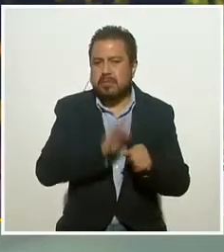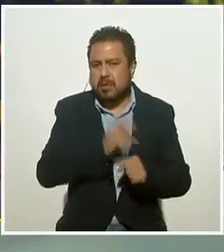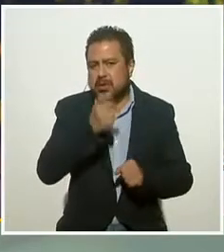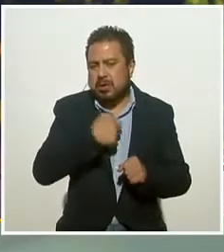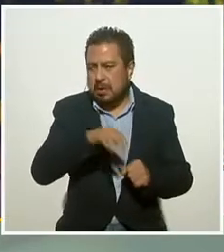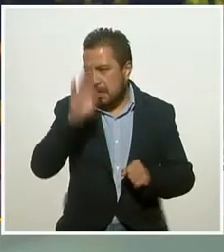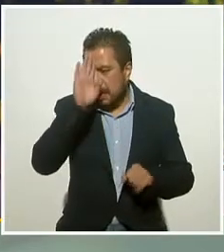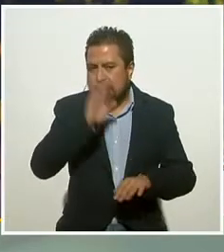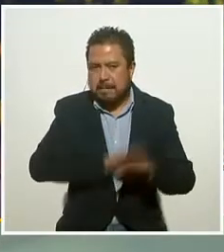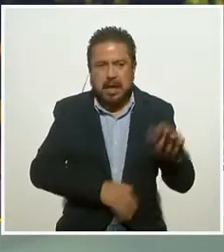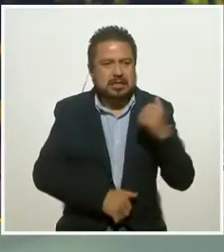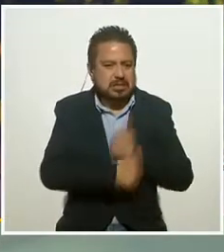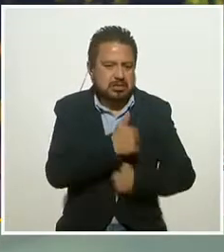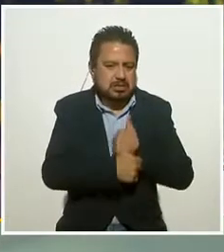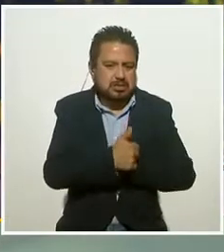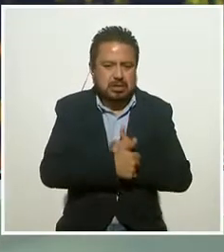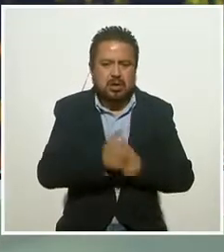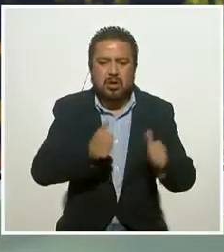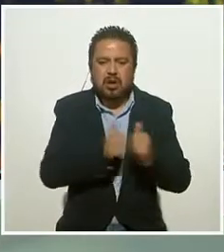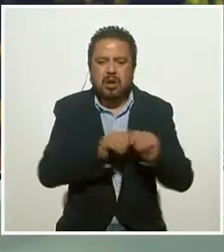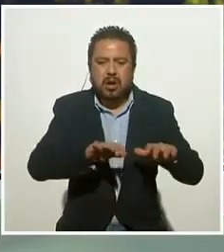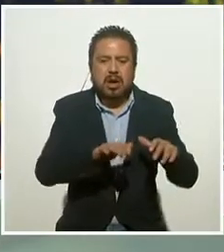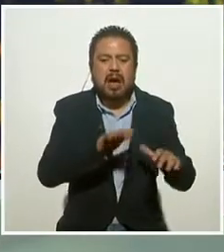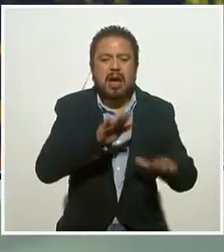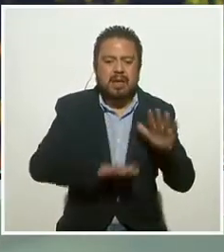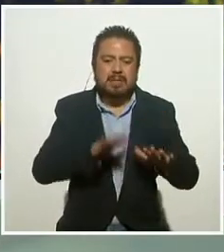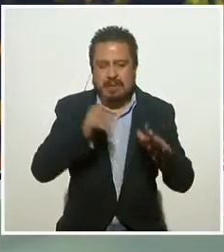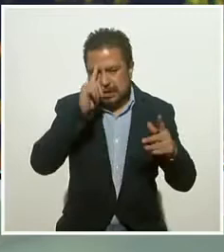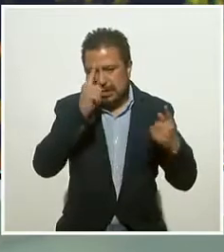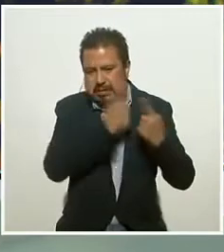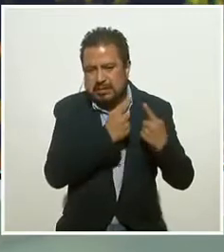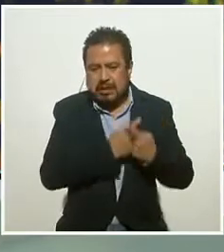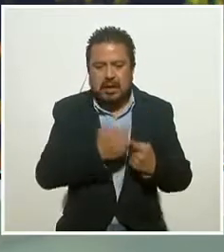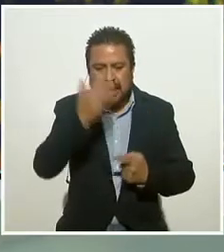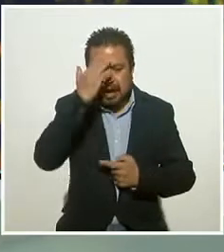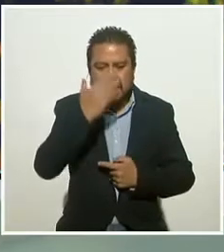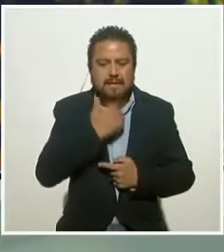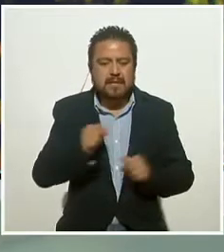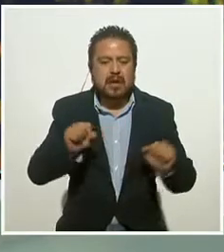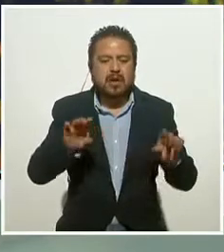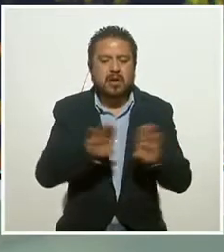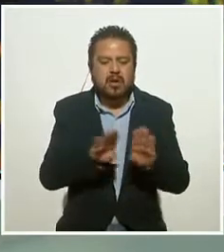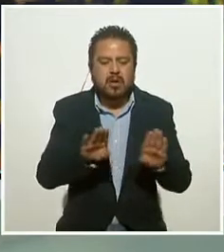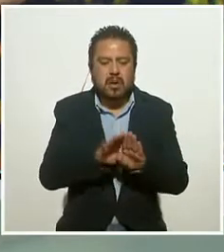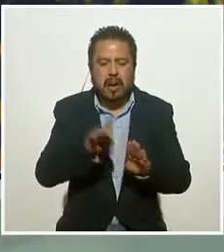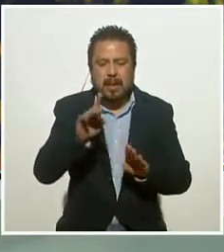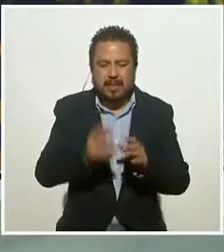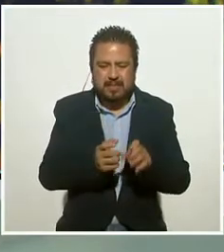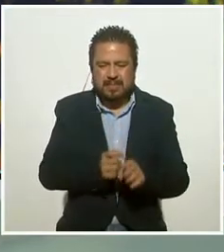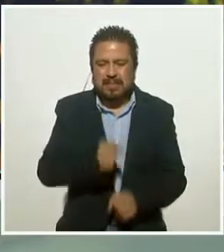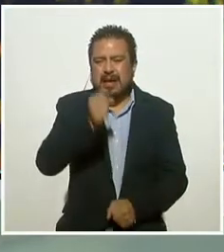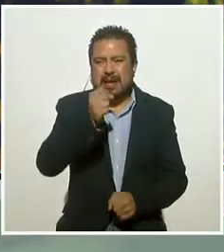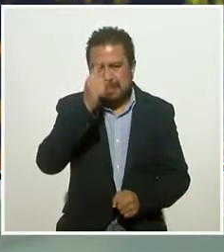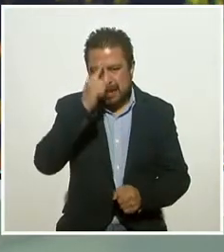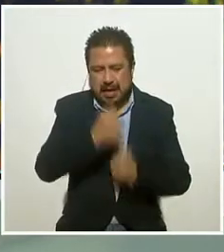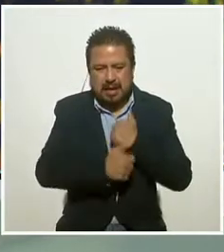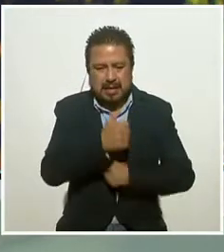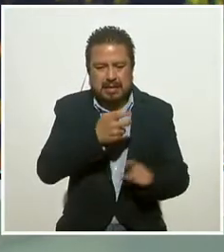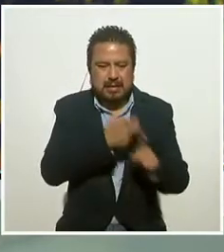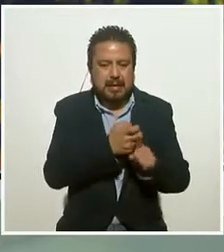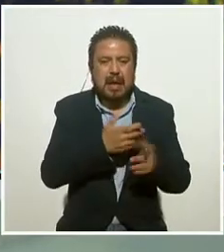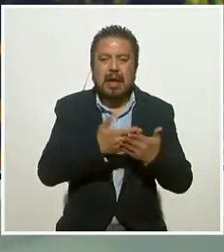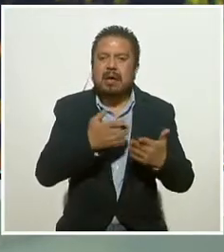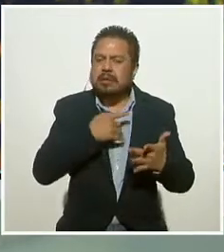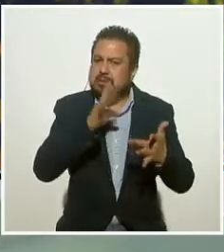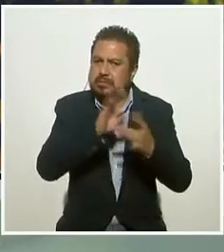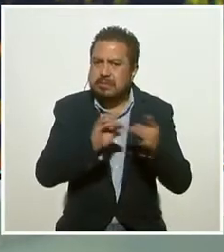más competencia, aunque en el campo a veces se intercambian y se usa habilidad como un paraguas, ¿no?, para estas competencias. Entonces, o sea, digamos